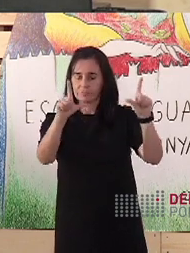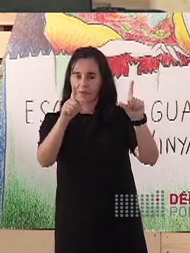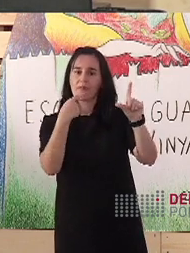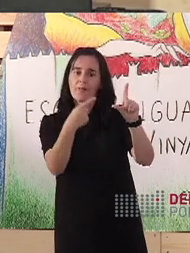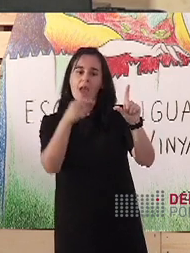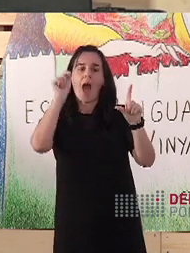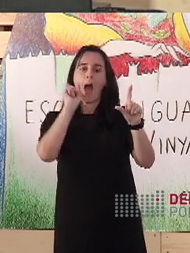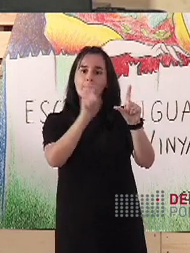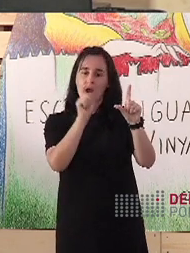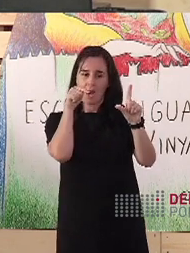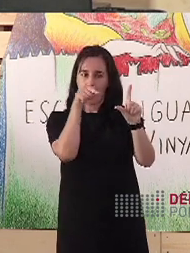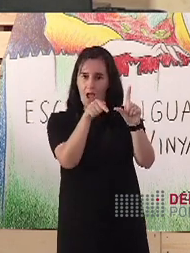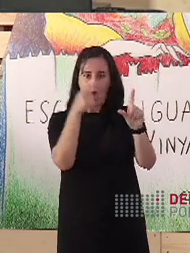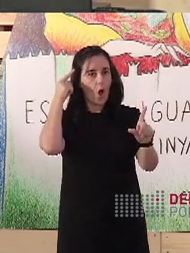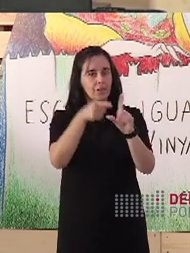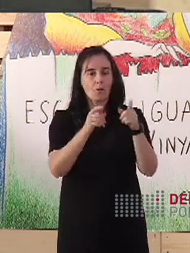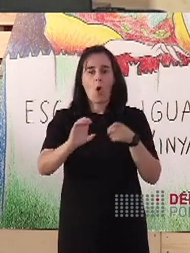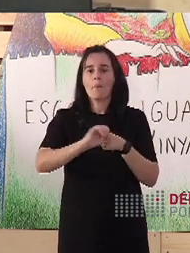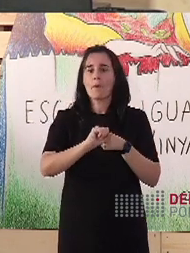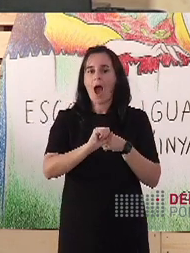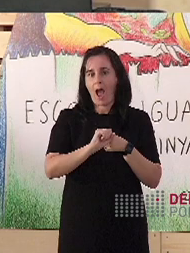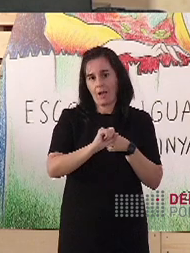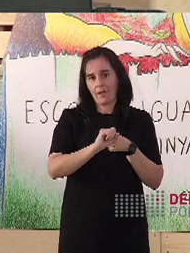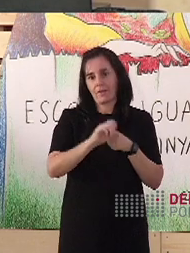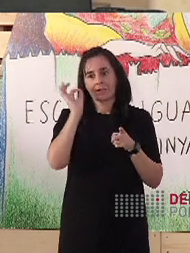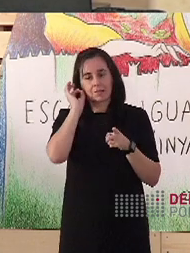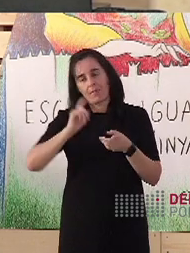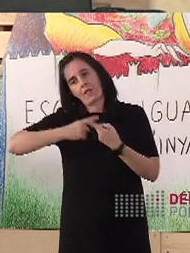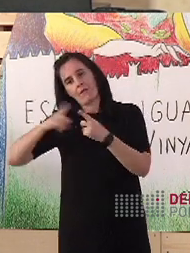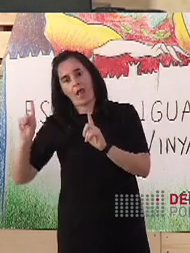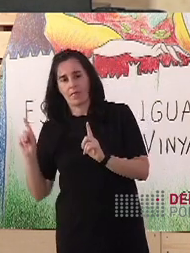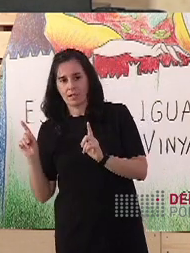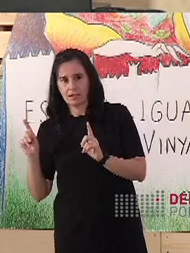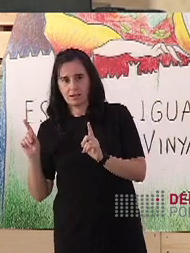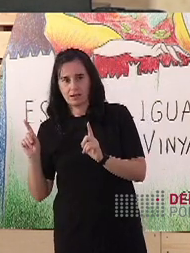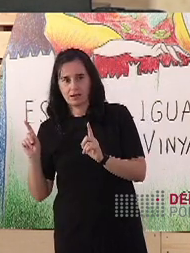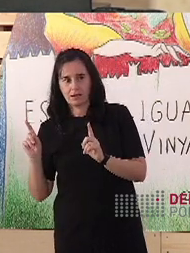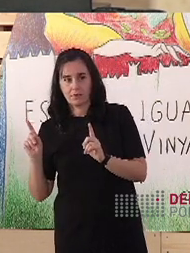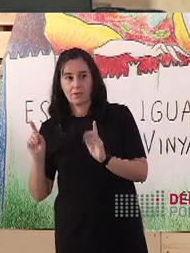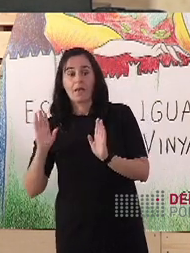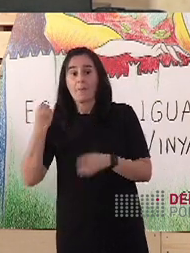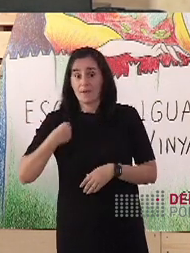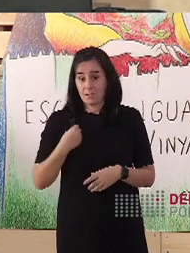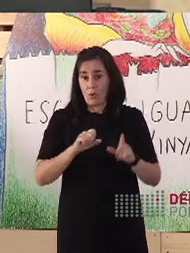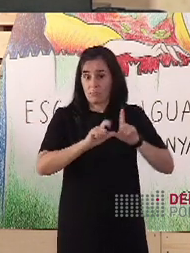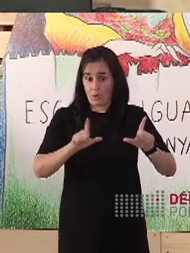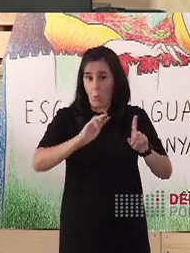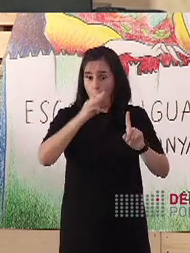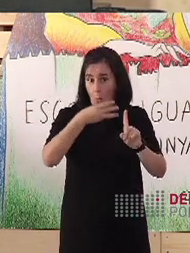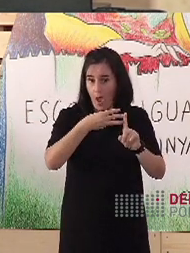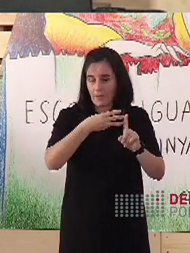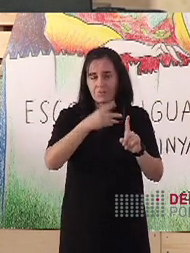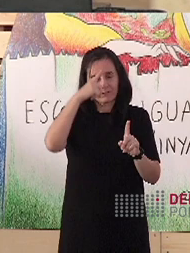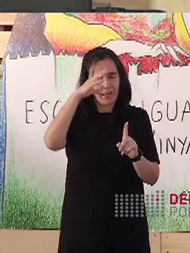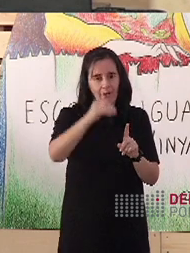para hacerte la paja con diferentes chicas. Y la propia página es inteligente y sabe a